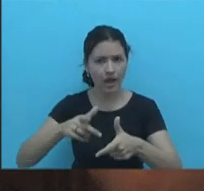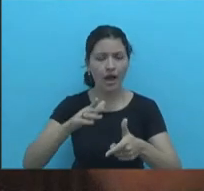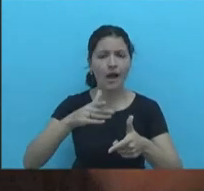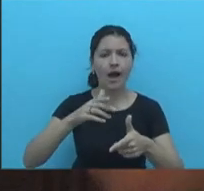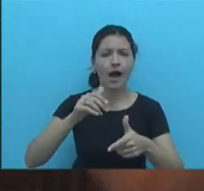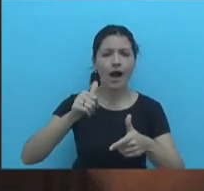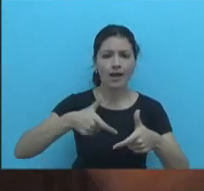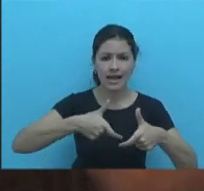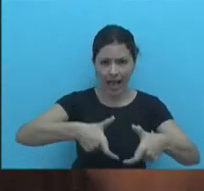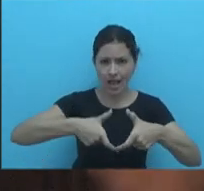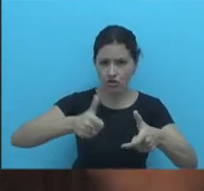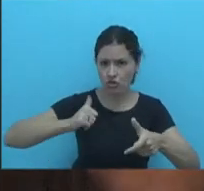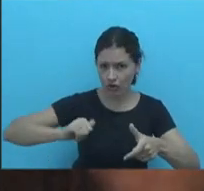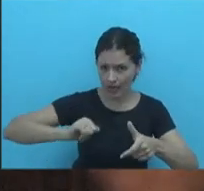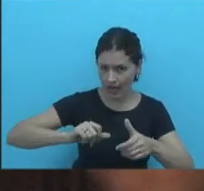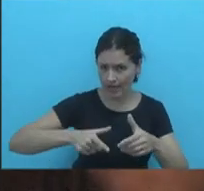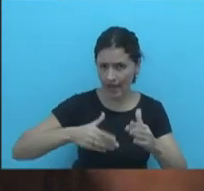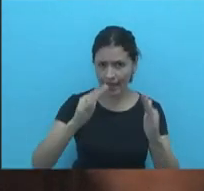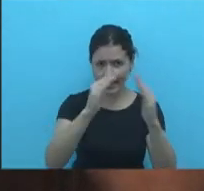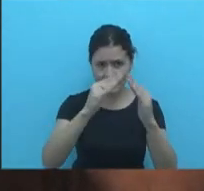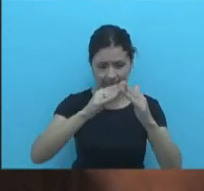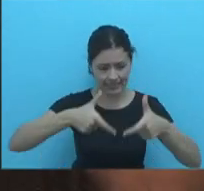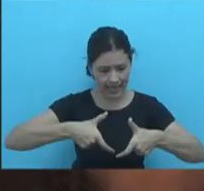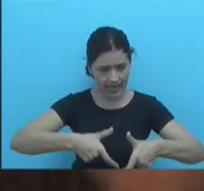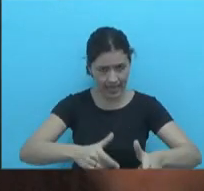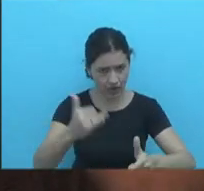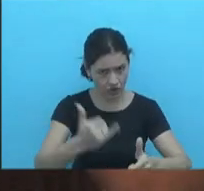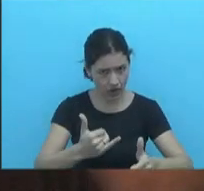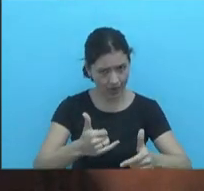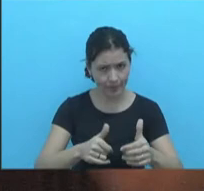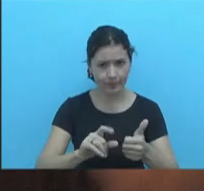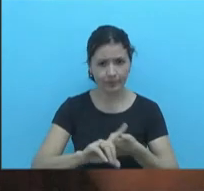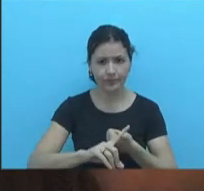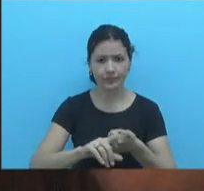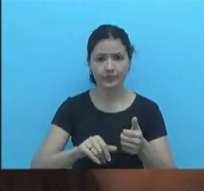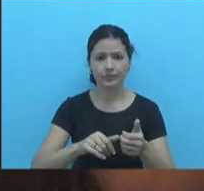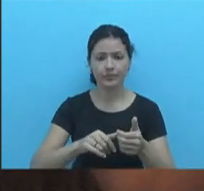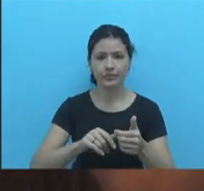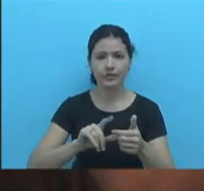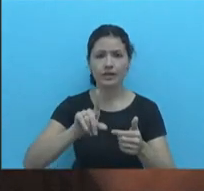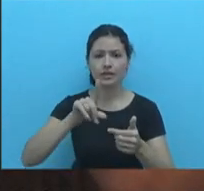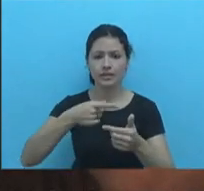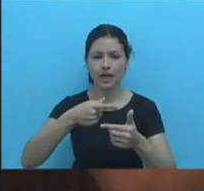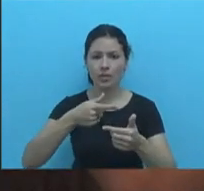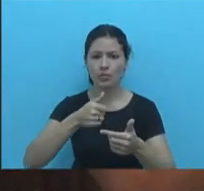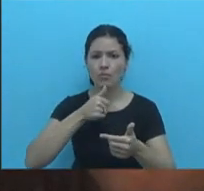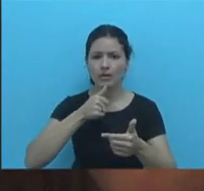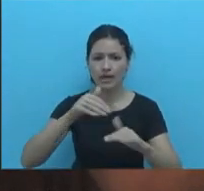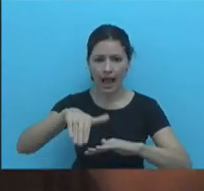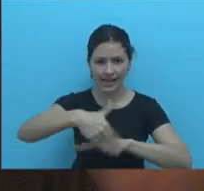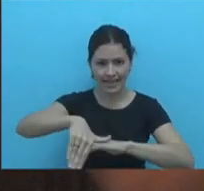domiciliarias y estación elevadora de líquidos cloacales, redes de desagües pluviales a través de cordón